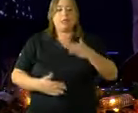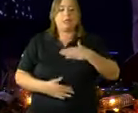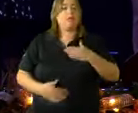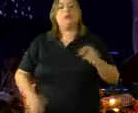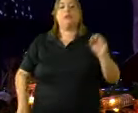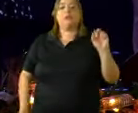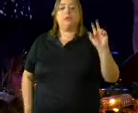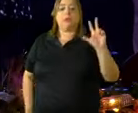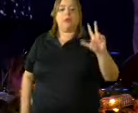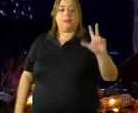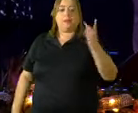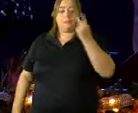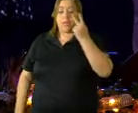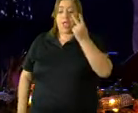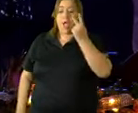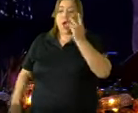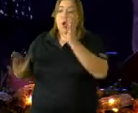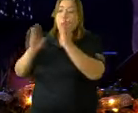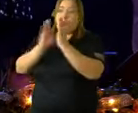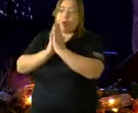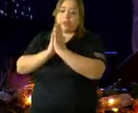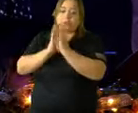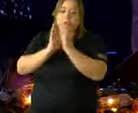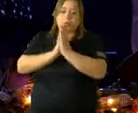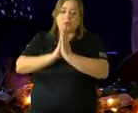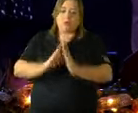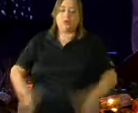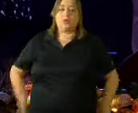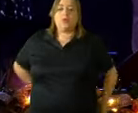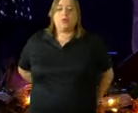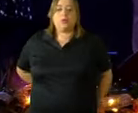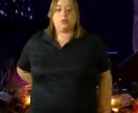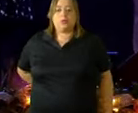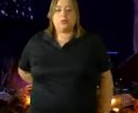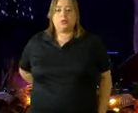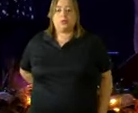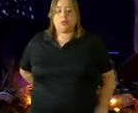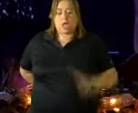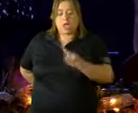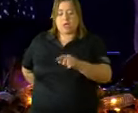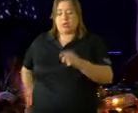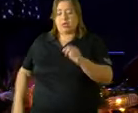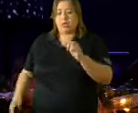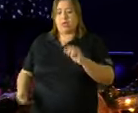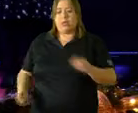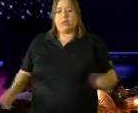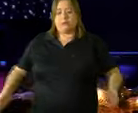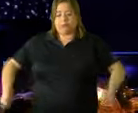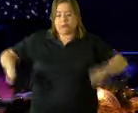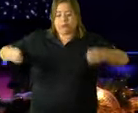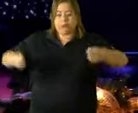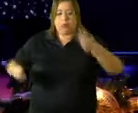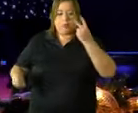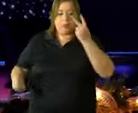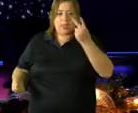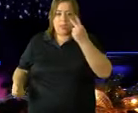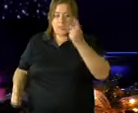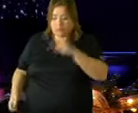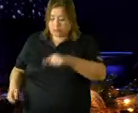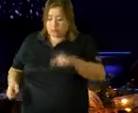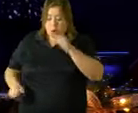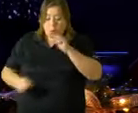ver que la petición que hicieron recientemente en aquella canasta con fotos y todo, ya la ven